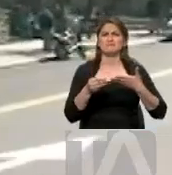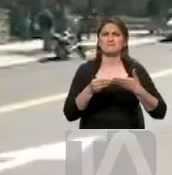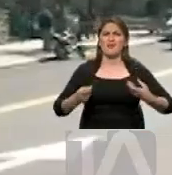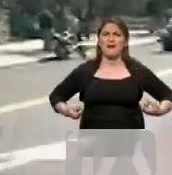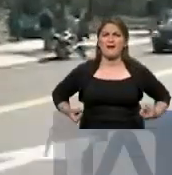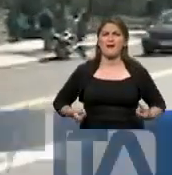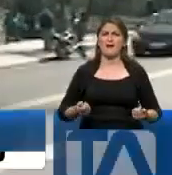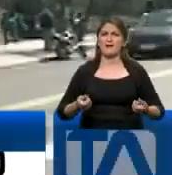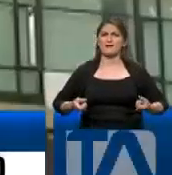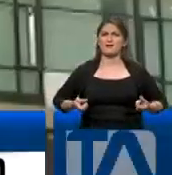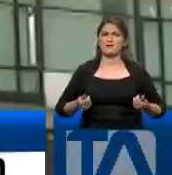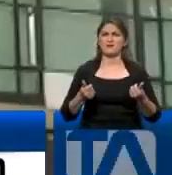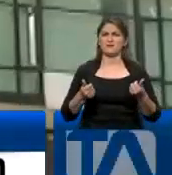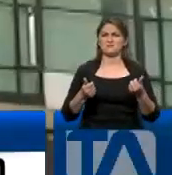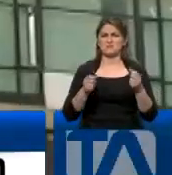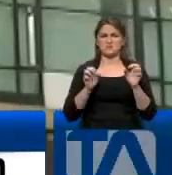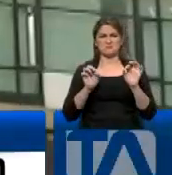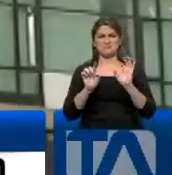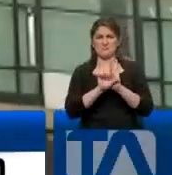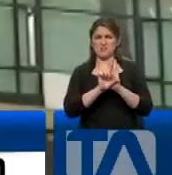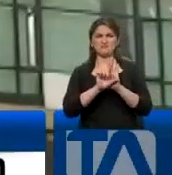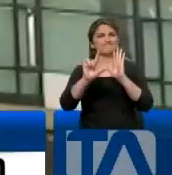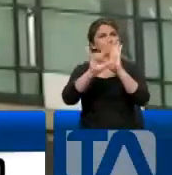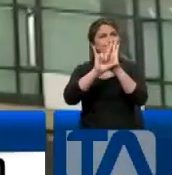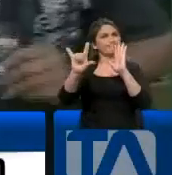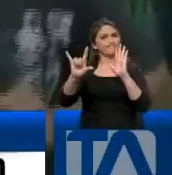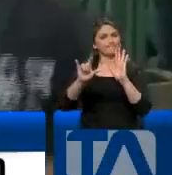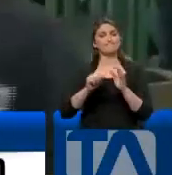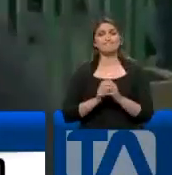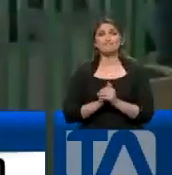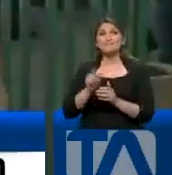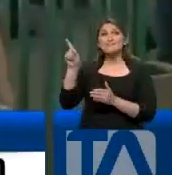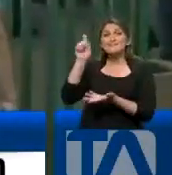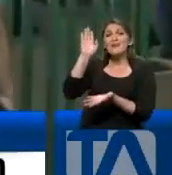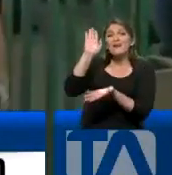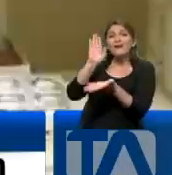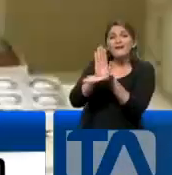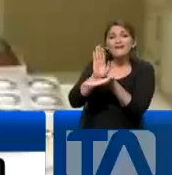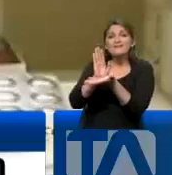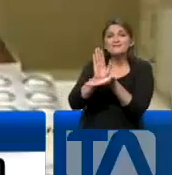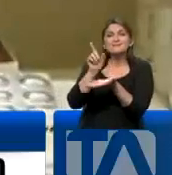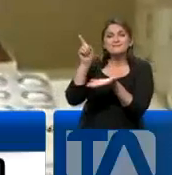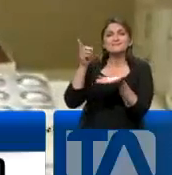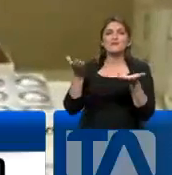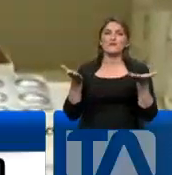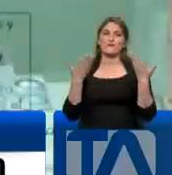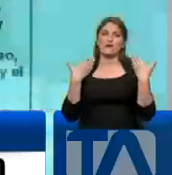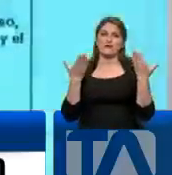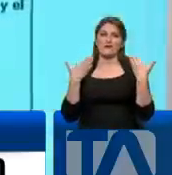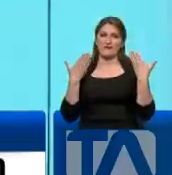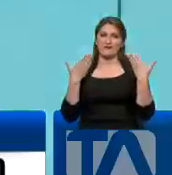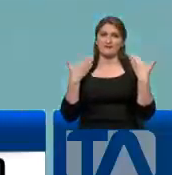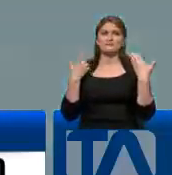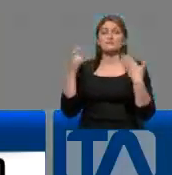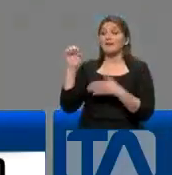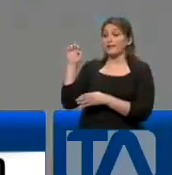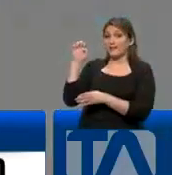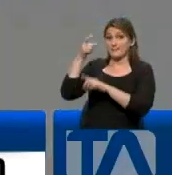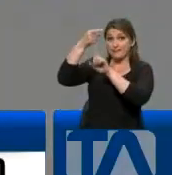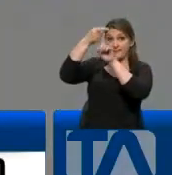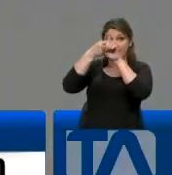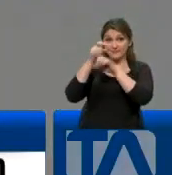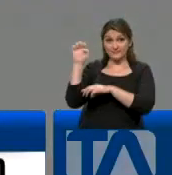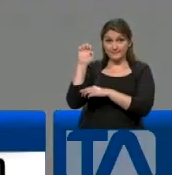El informe de Contraloría realizado al proceso de compra de medicamentos en el Hospital del Seguro Social Teodoro Maldonado Carbo de enero de 2015